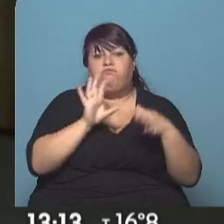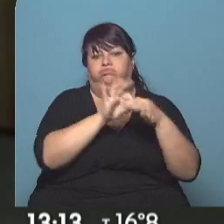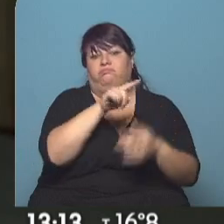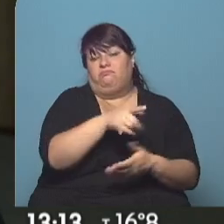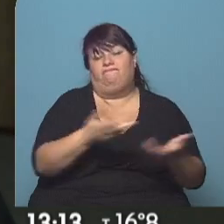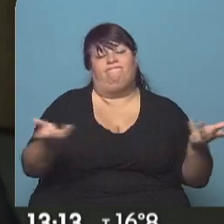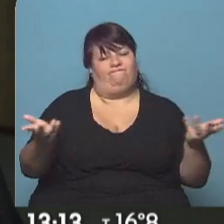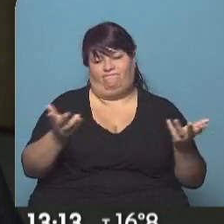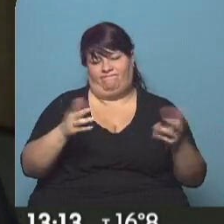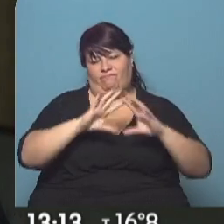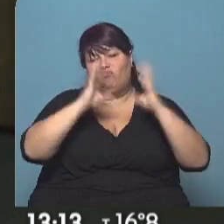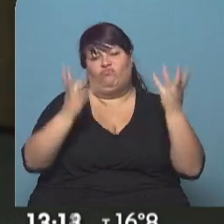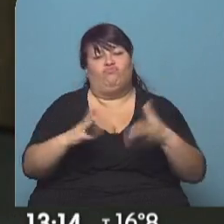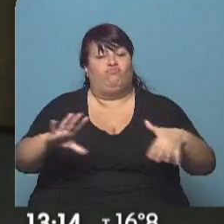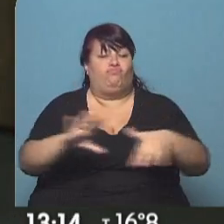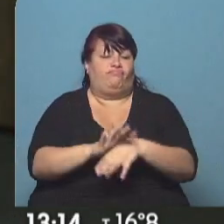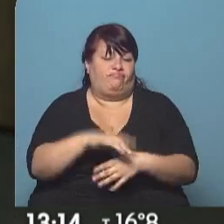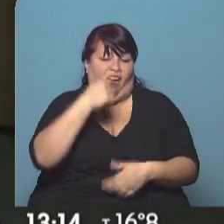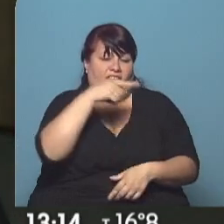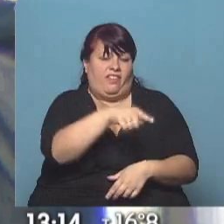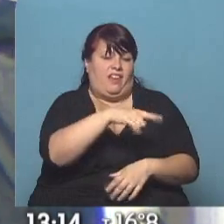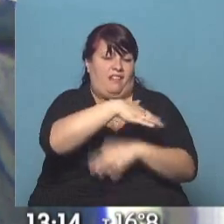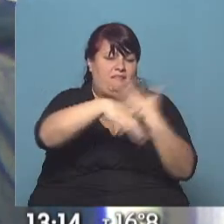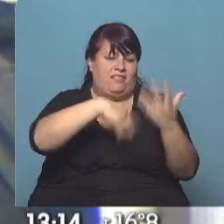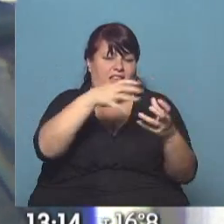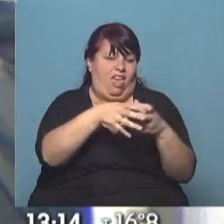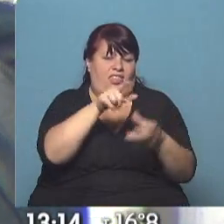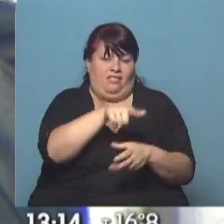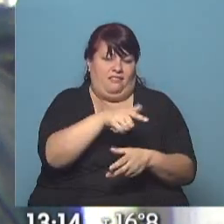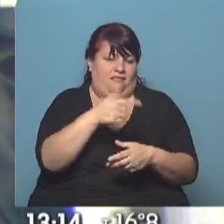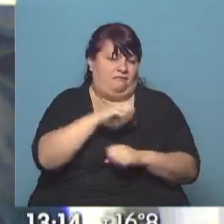él entonces todo concluía en un combo que realmente fue nefasto